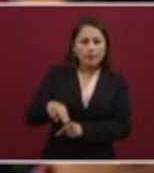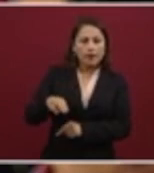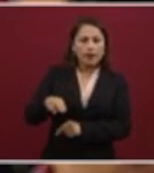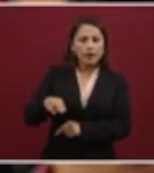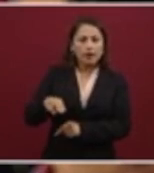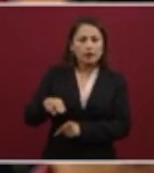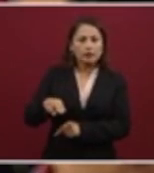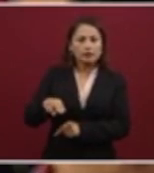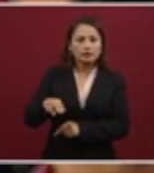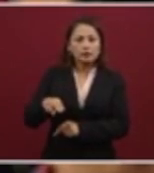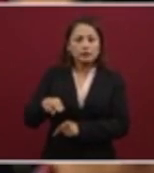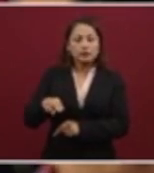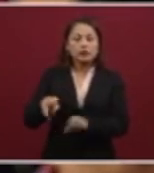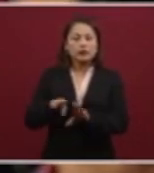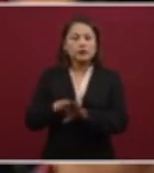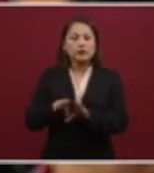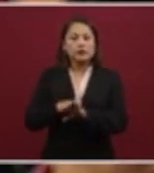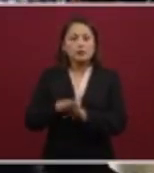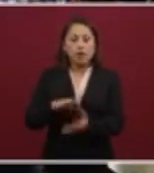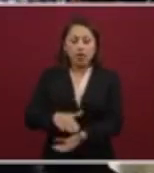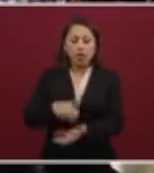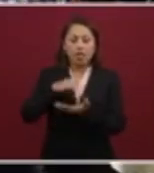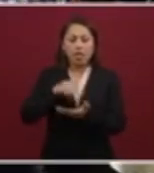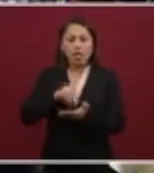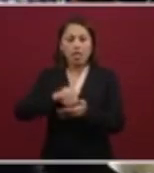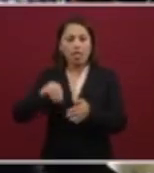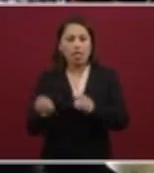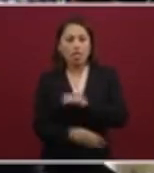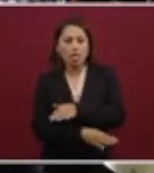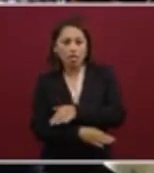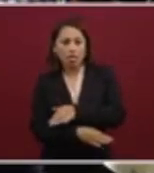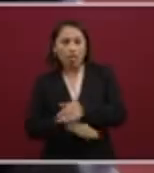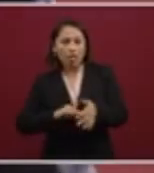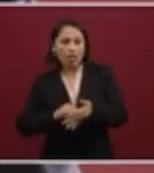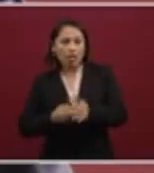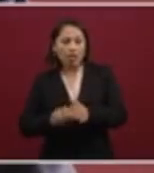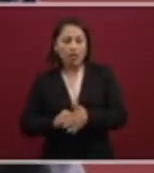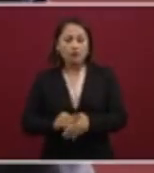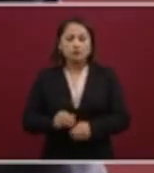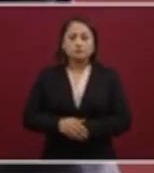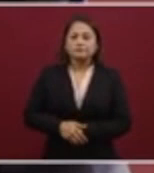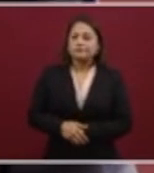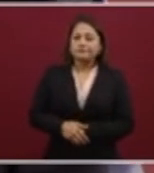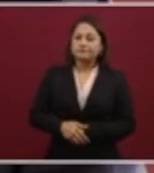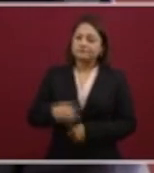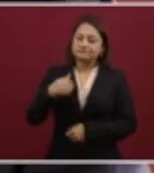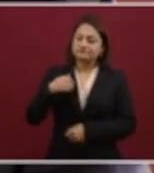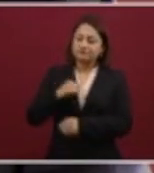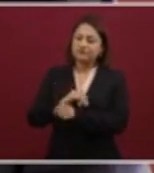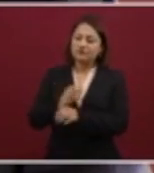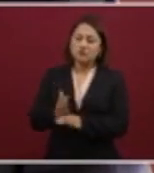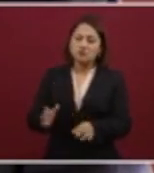un archivo, una auditoría, presidente? No me consta. No tengo información.